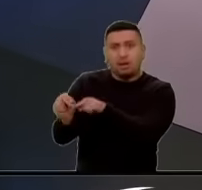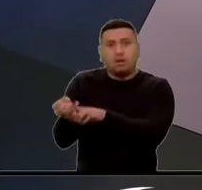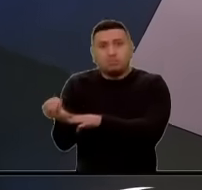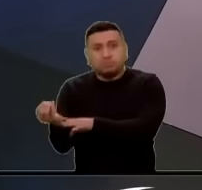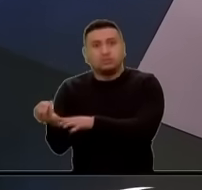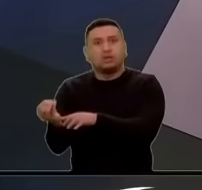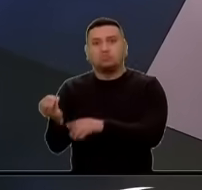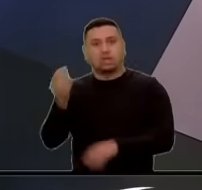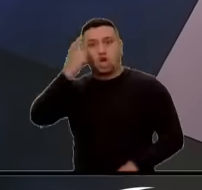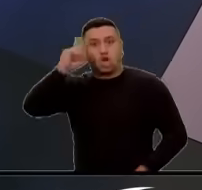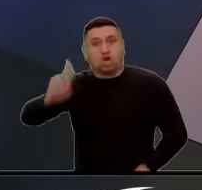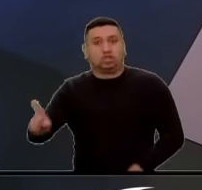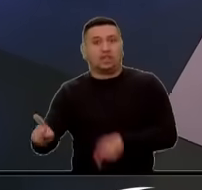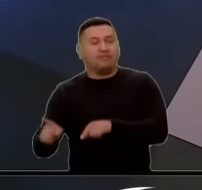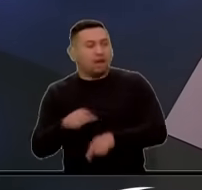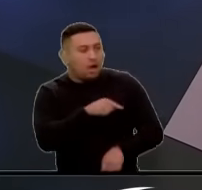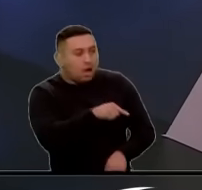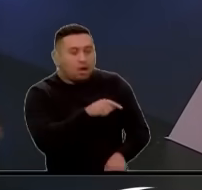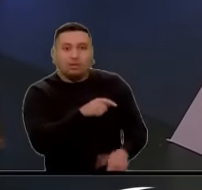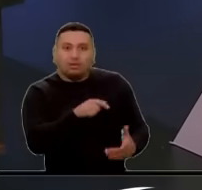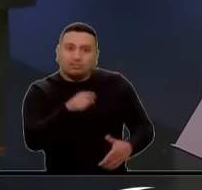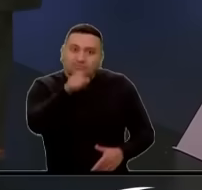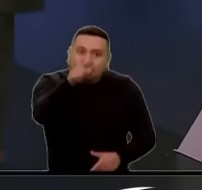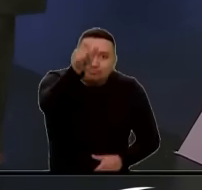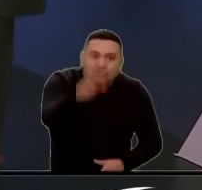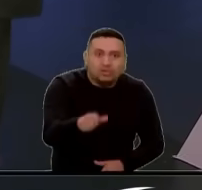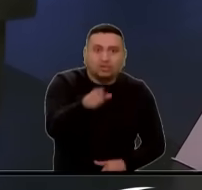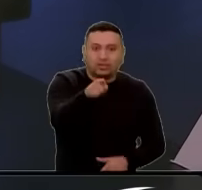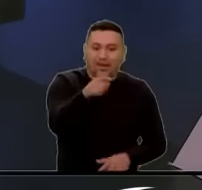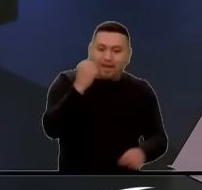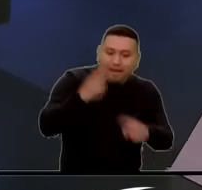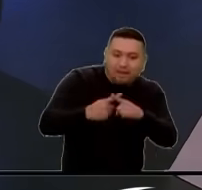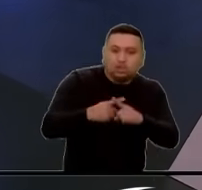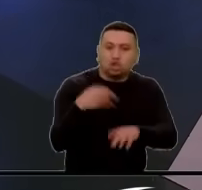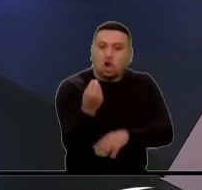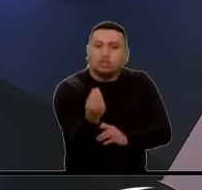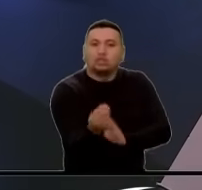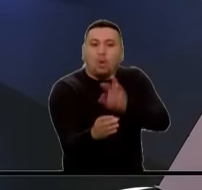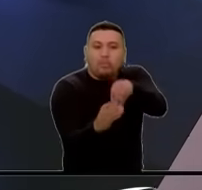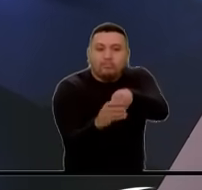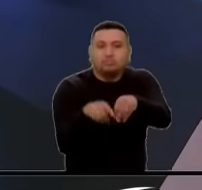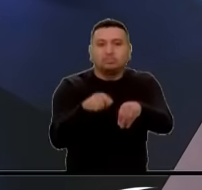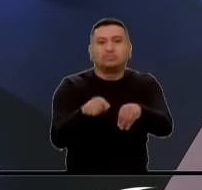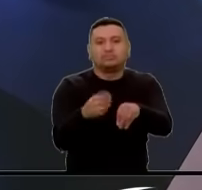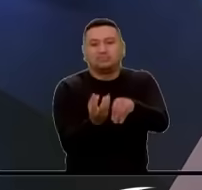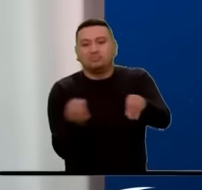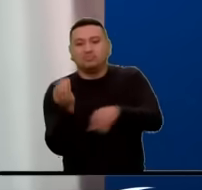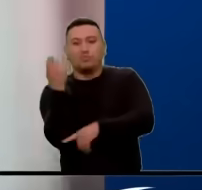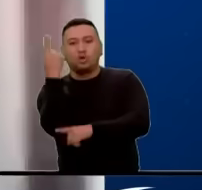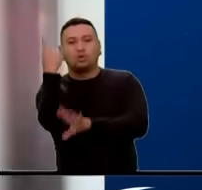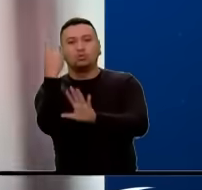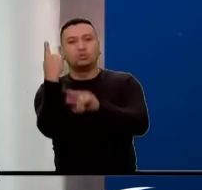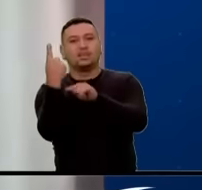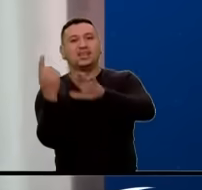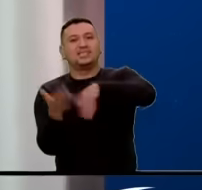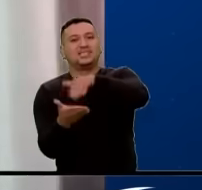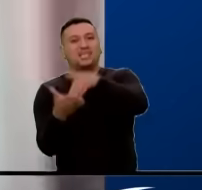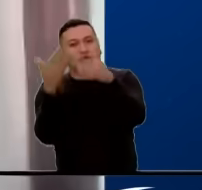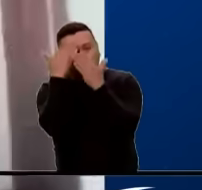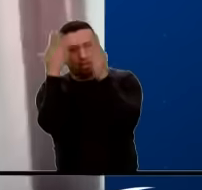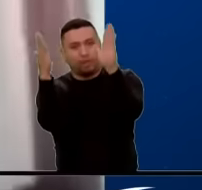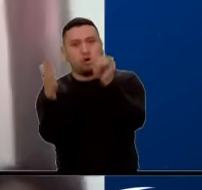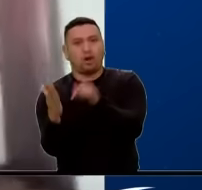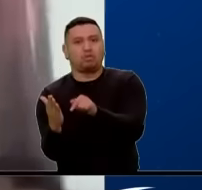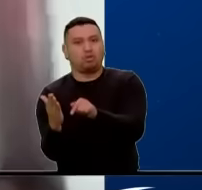que prácticamente usted era objetivo militar desde hace 5 años de ellos. A Dios gracias, yo le